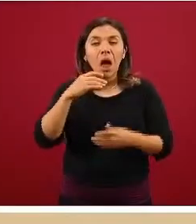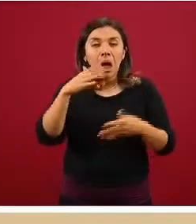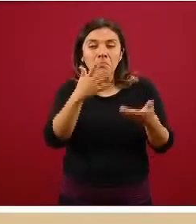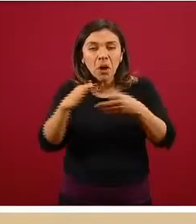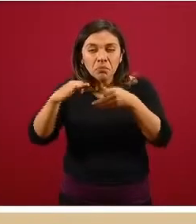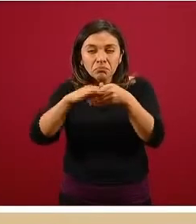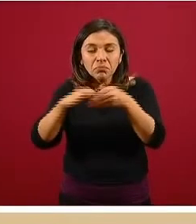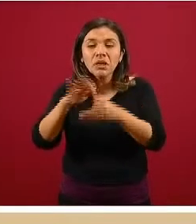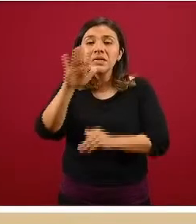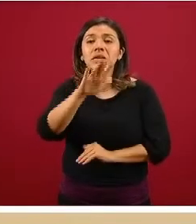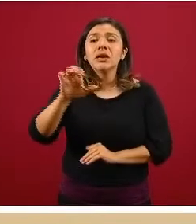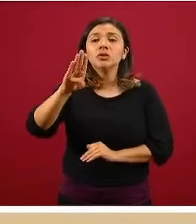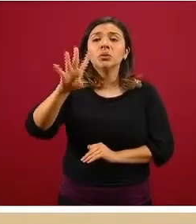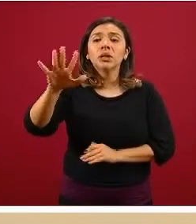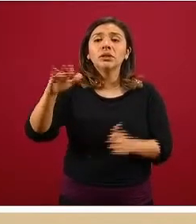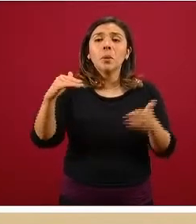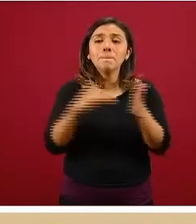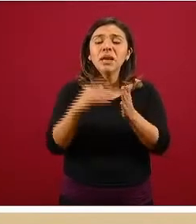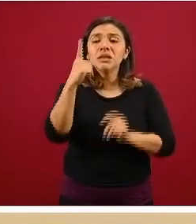estimados de